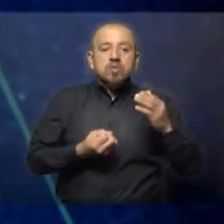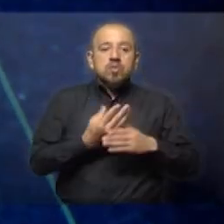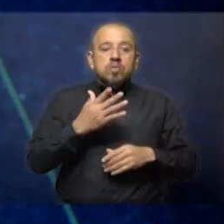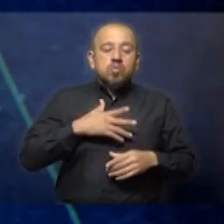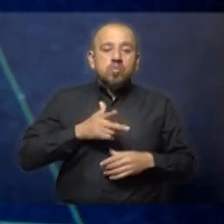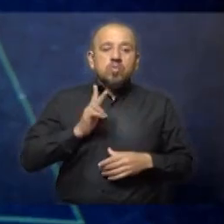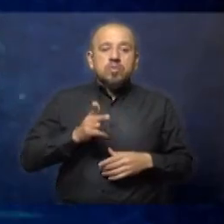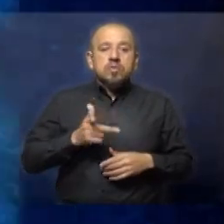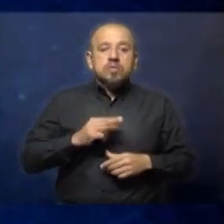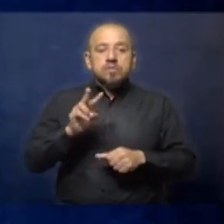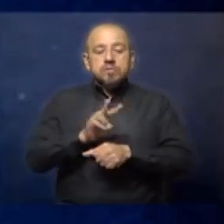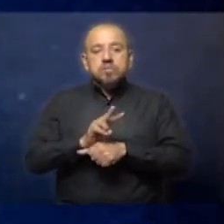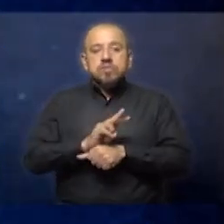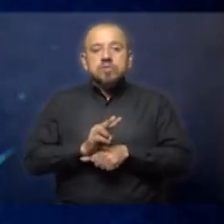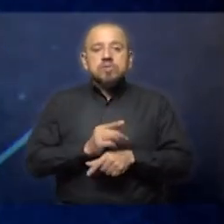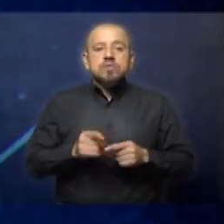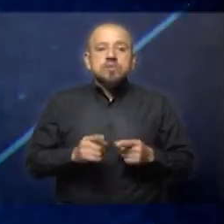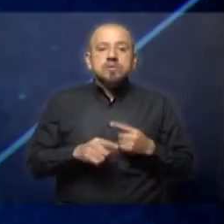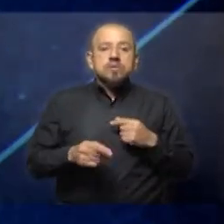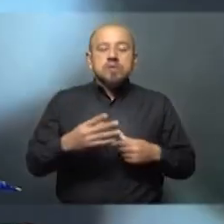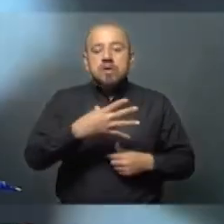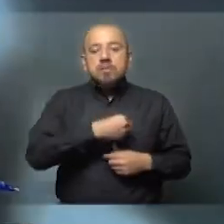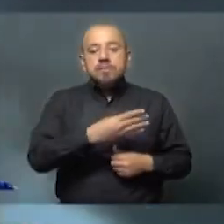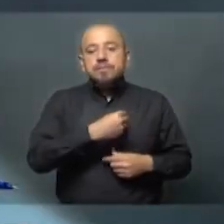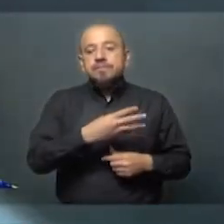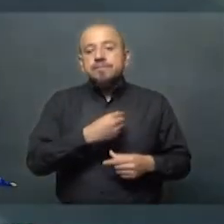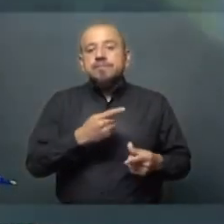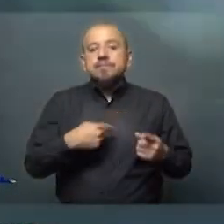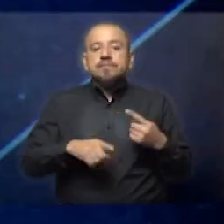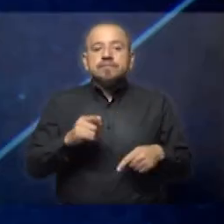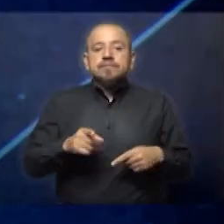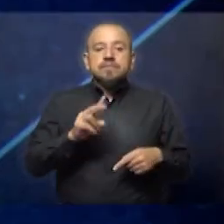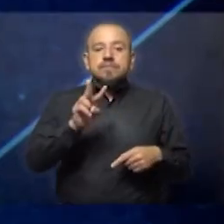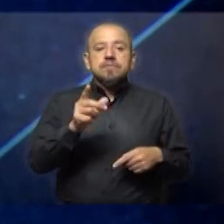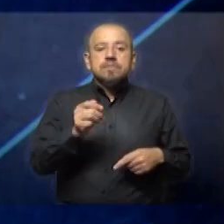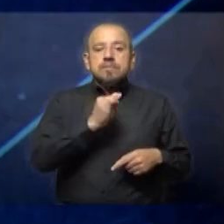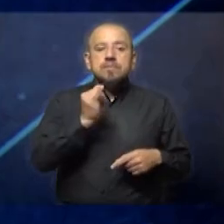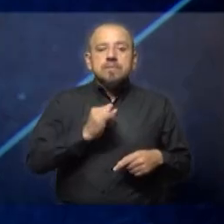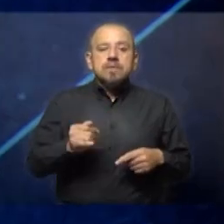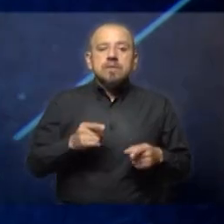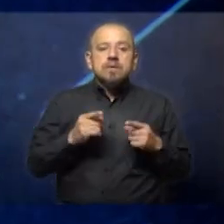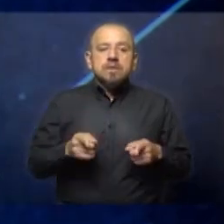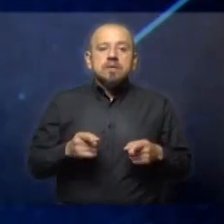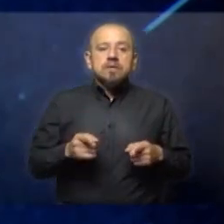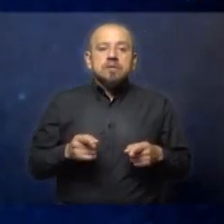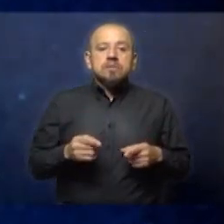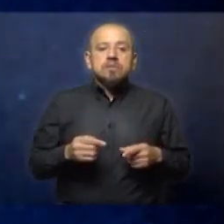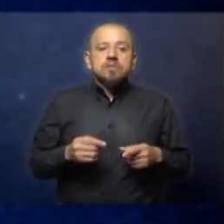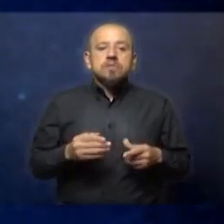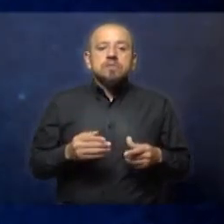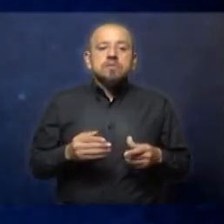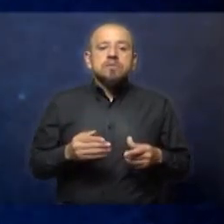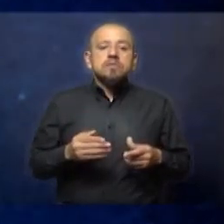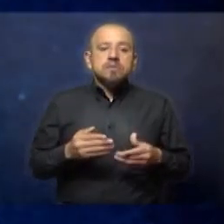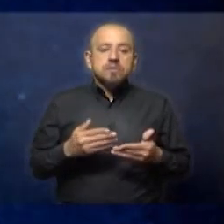el cuidado posterior el amamantamiento y demás entonces dice eso que es un hecho un hecho una cuestión de